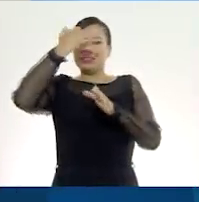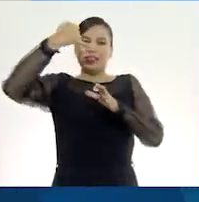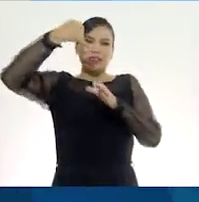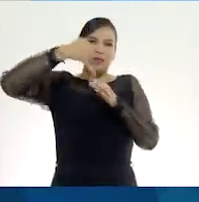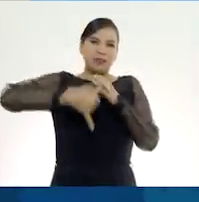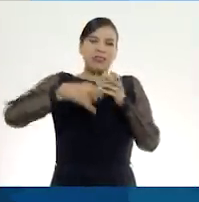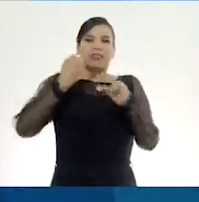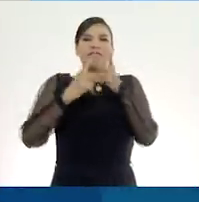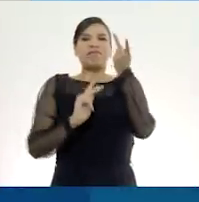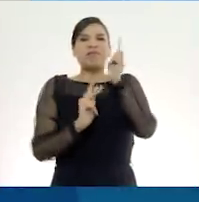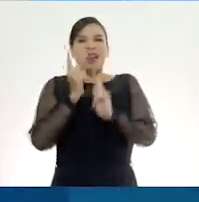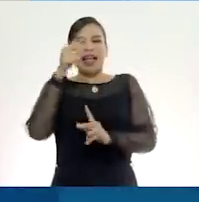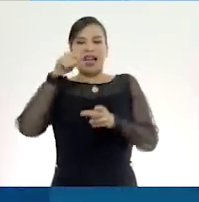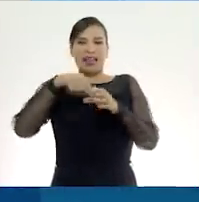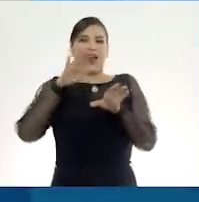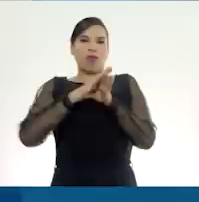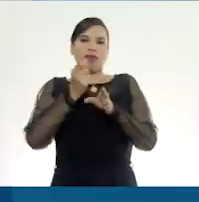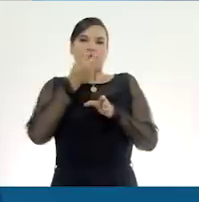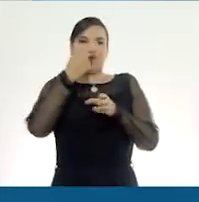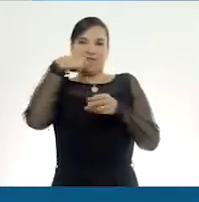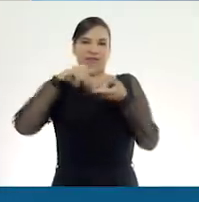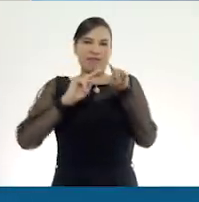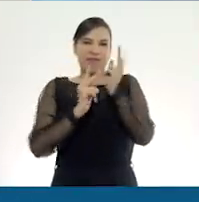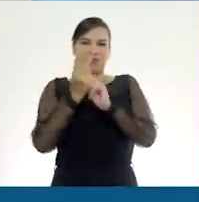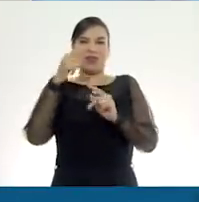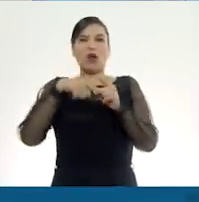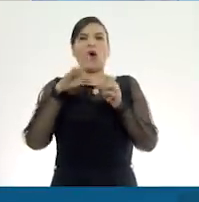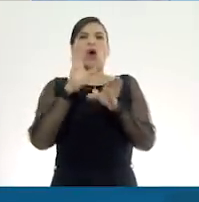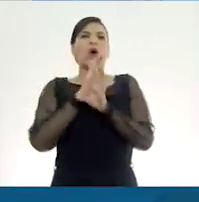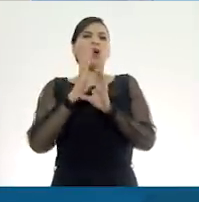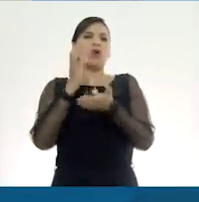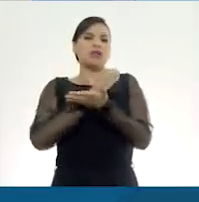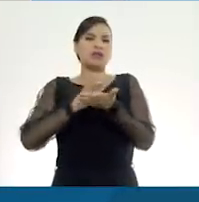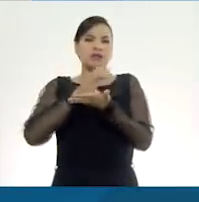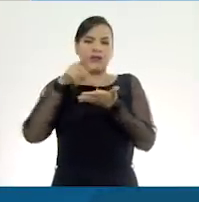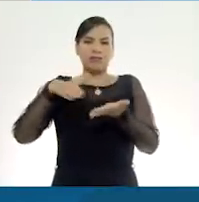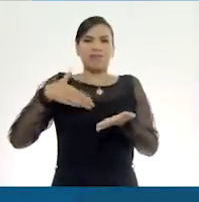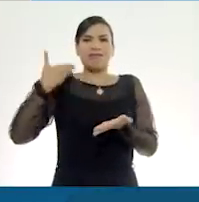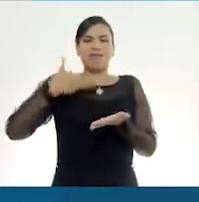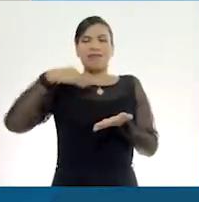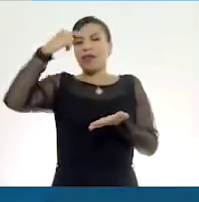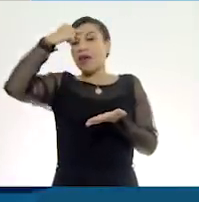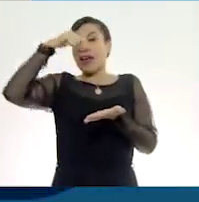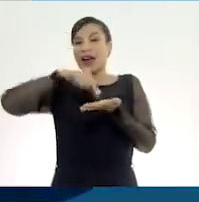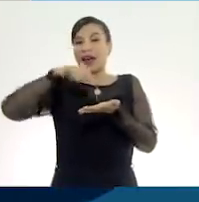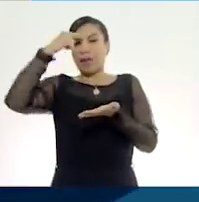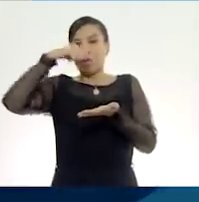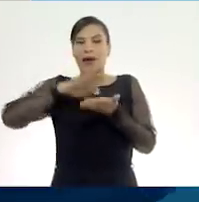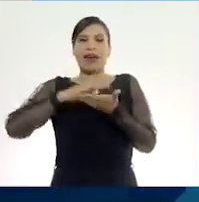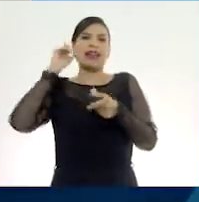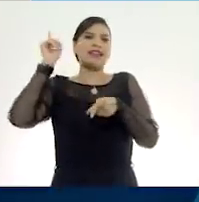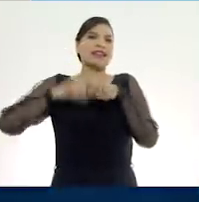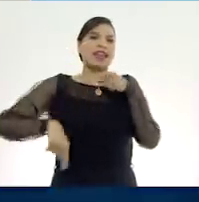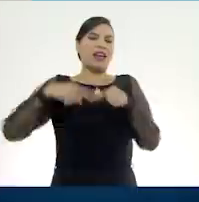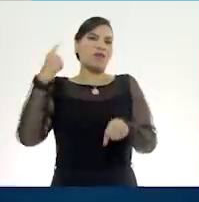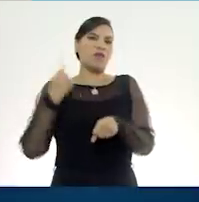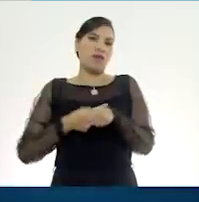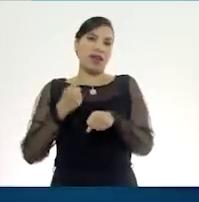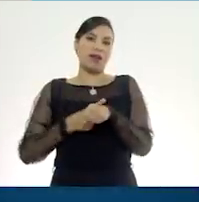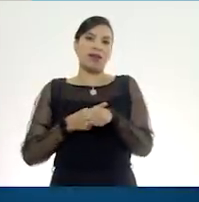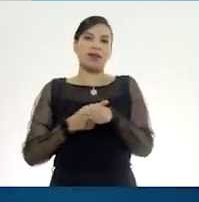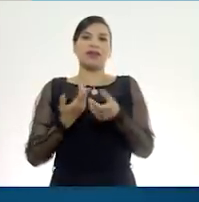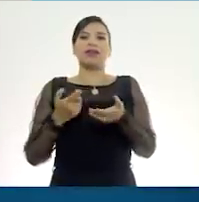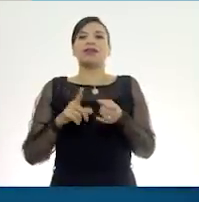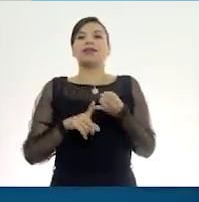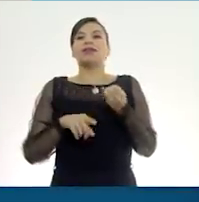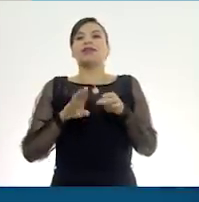de hierbas medicinales o también de remedios que consideraban milagrosos para librarse de las enfermedades, como